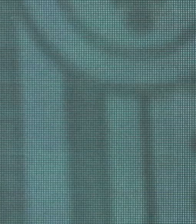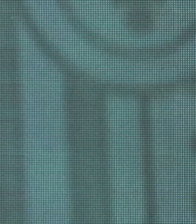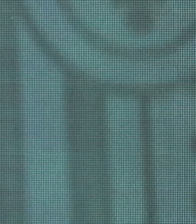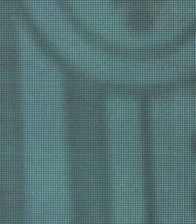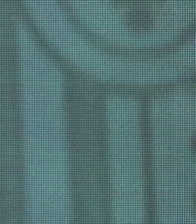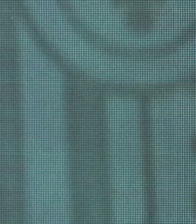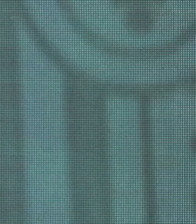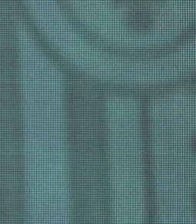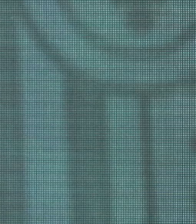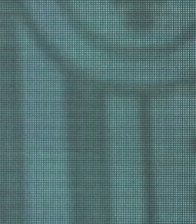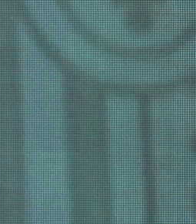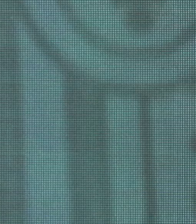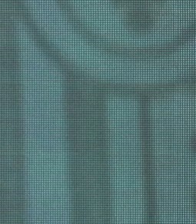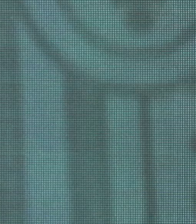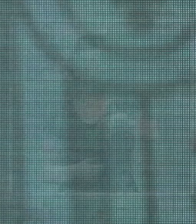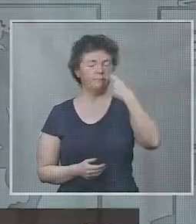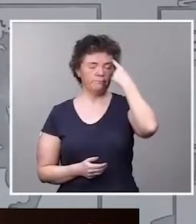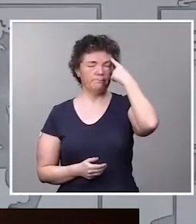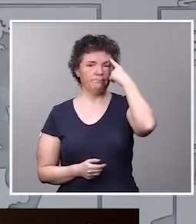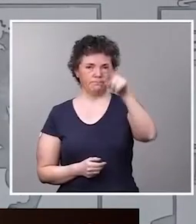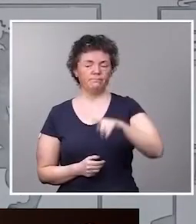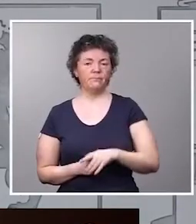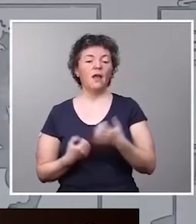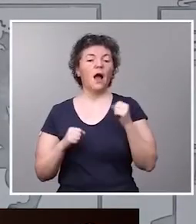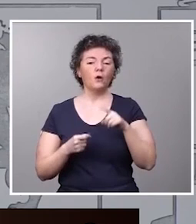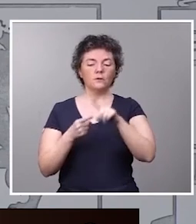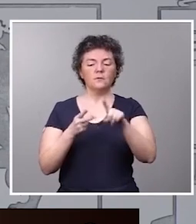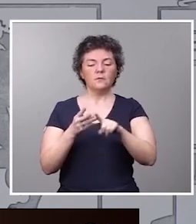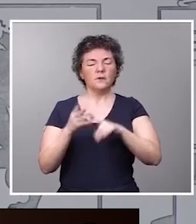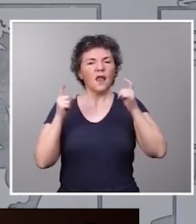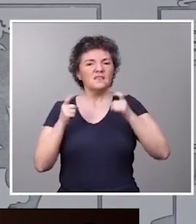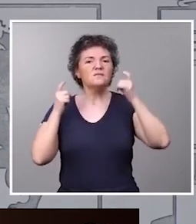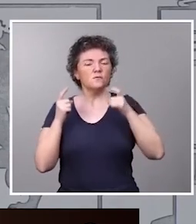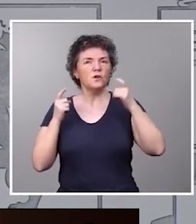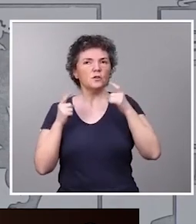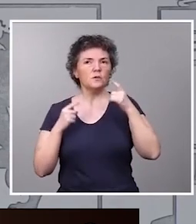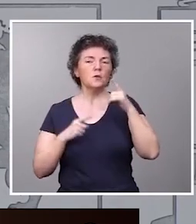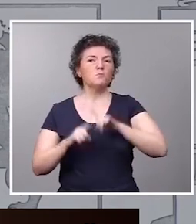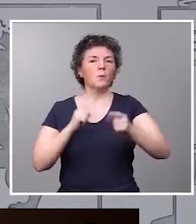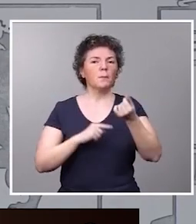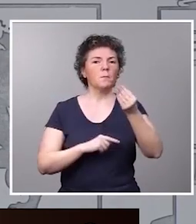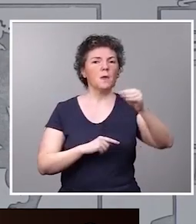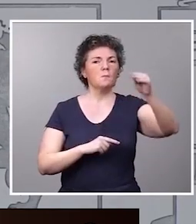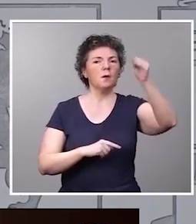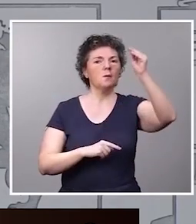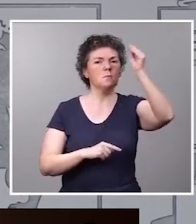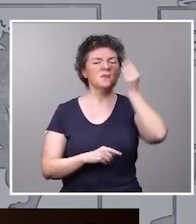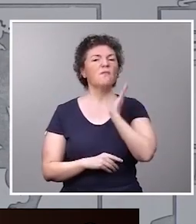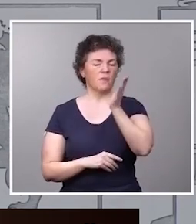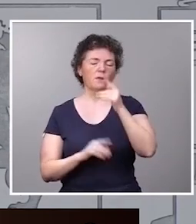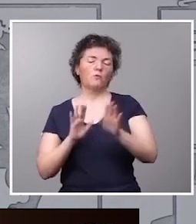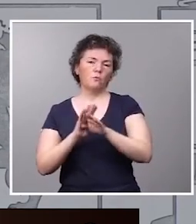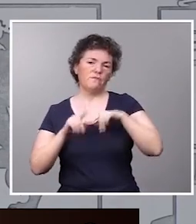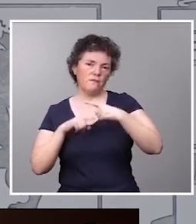Sí, que quiere ganar tiempo a mí sí me parece evidente. Además, Carlos, no solo